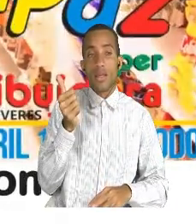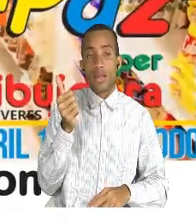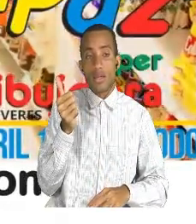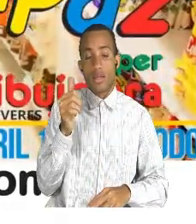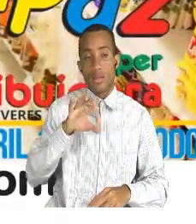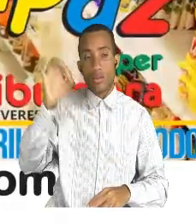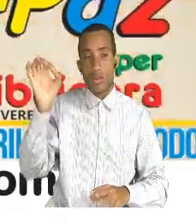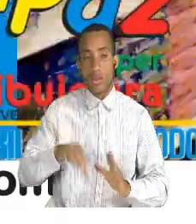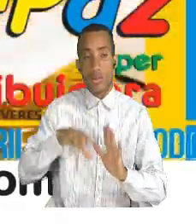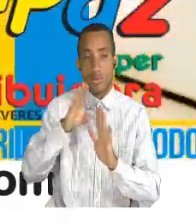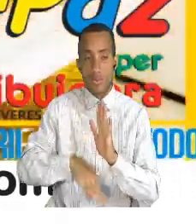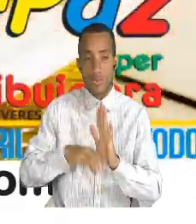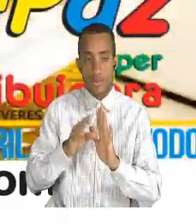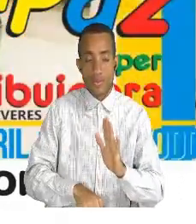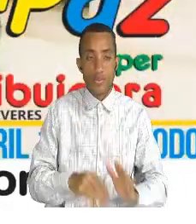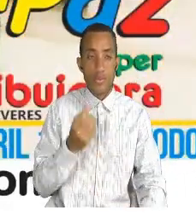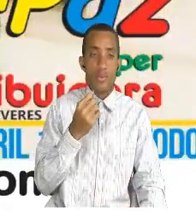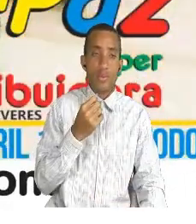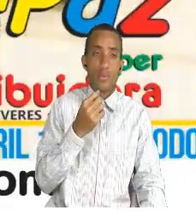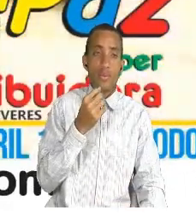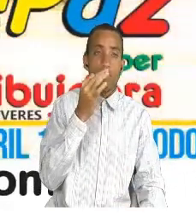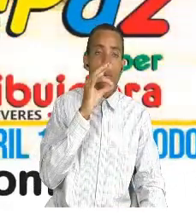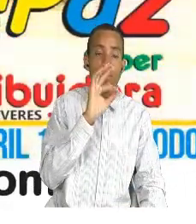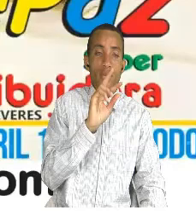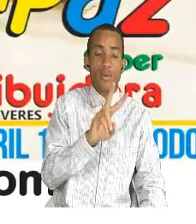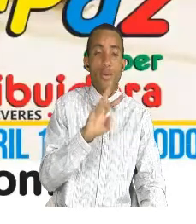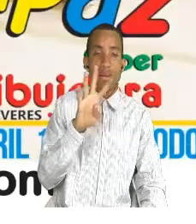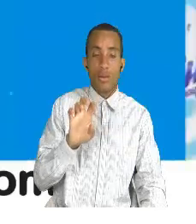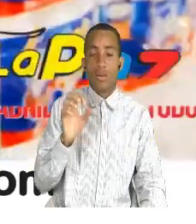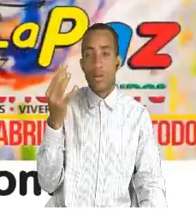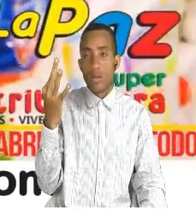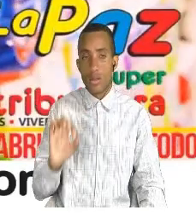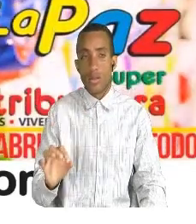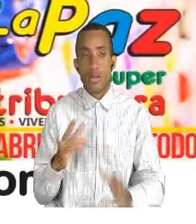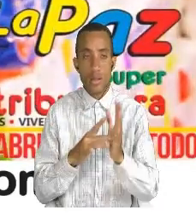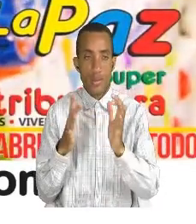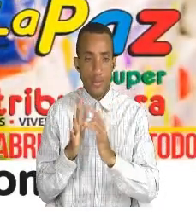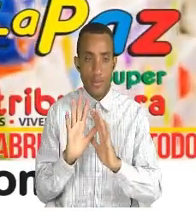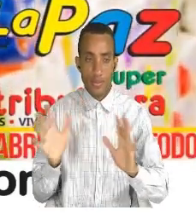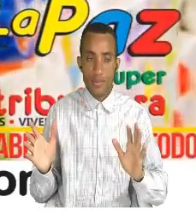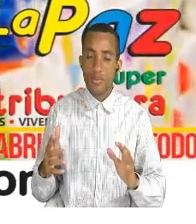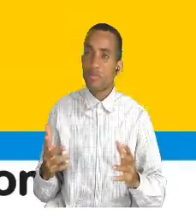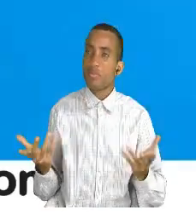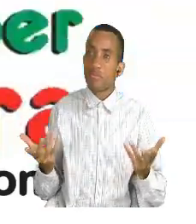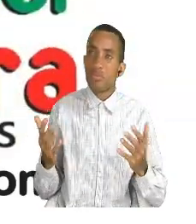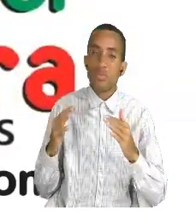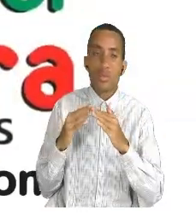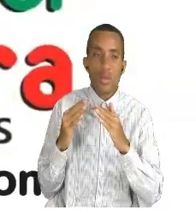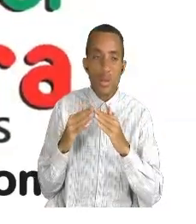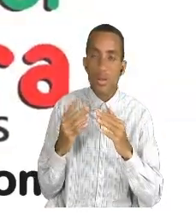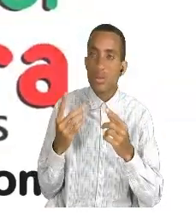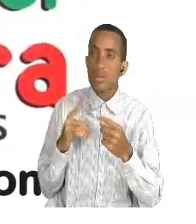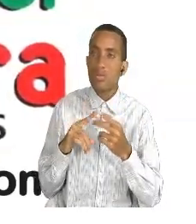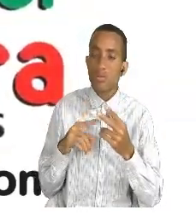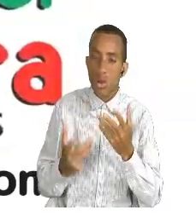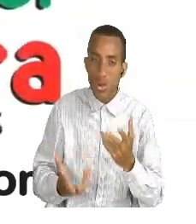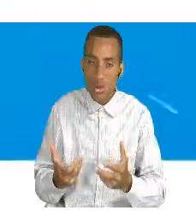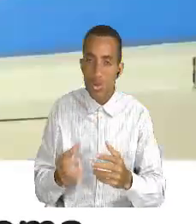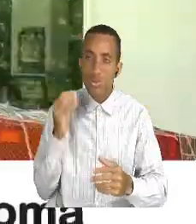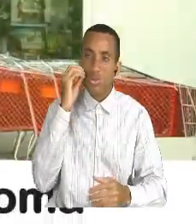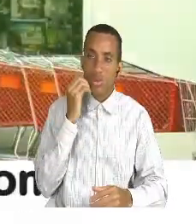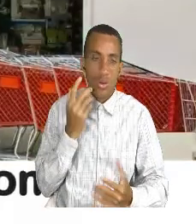y 30 de abril, para que todos ustedes vayan y aprovechen con esos productos de la casa, de la cocina, del hogar, y puedan, por supuesto, hacer un buen ahorro